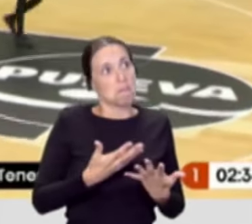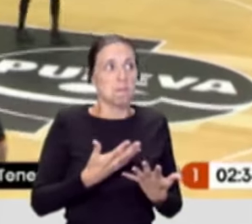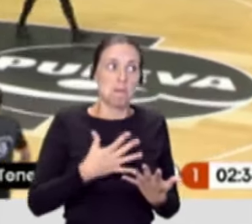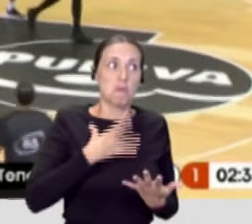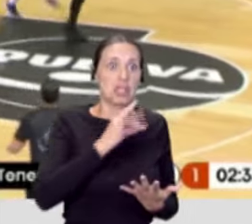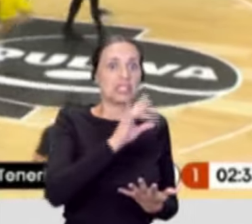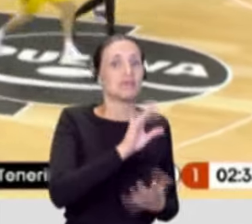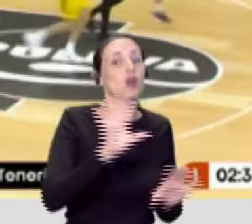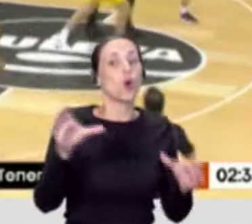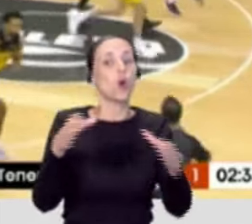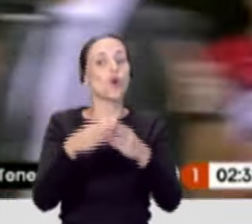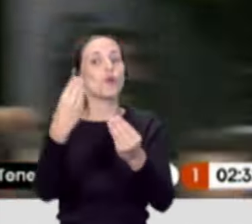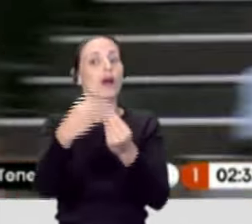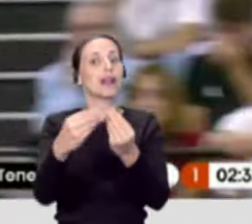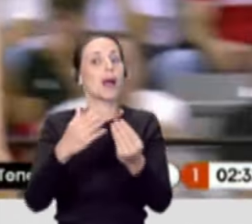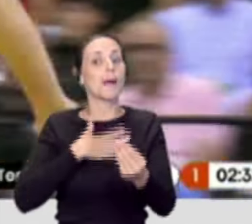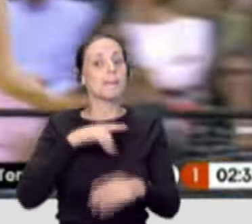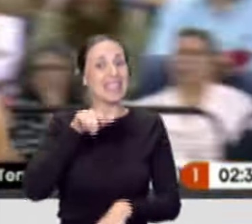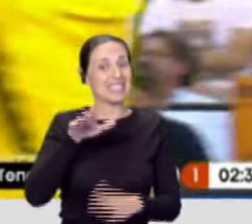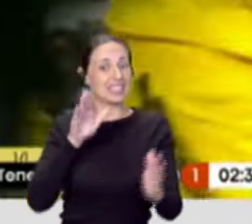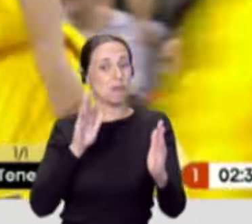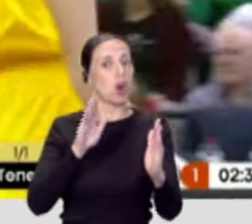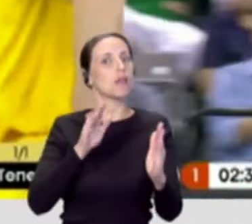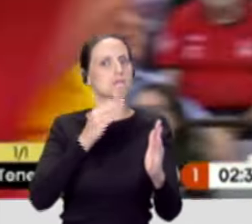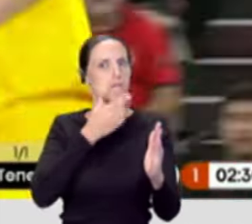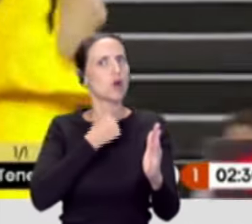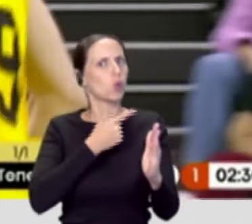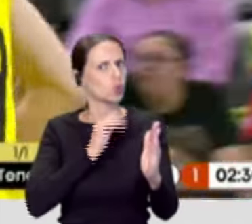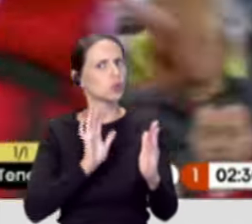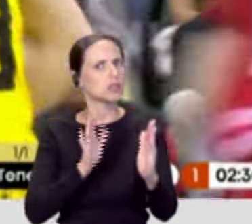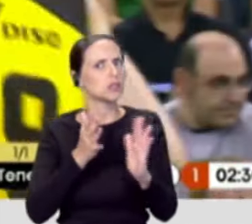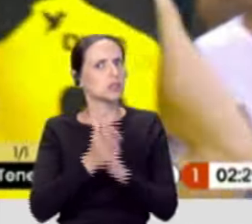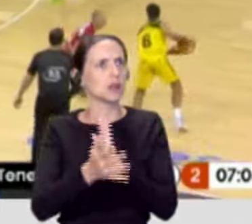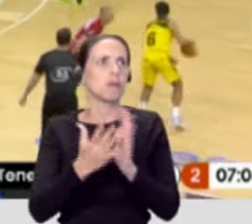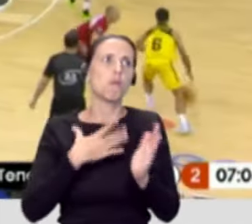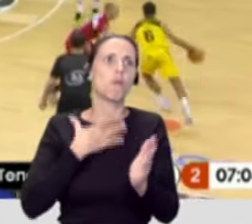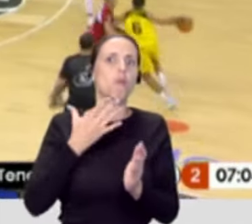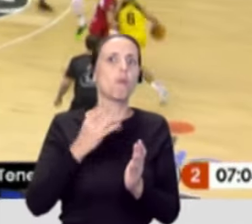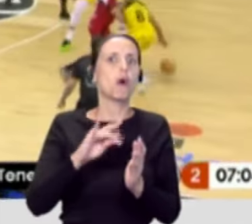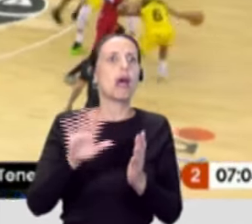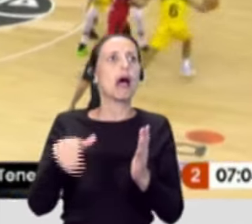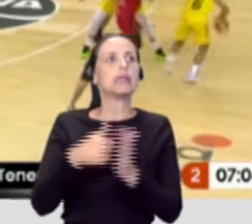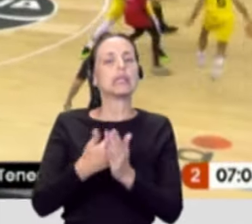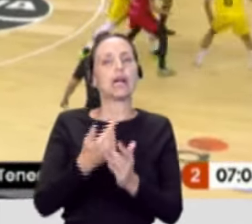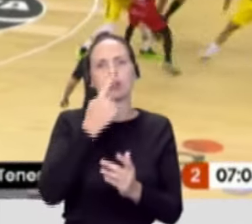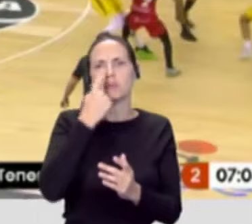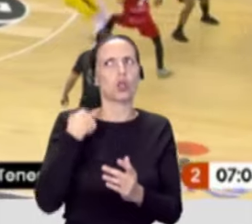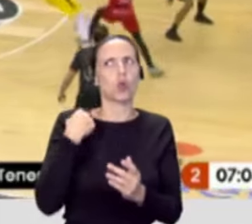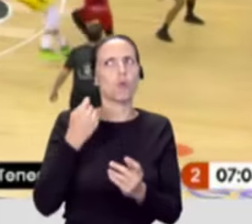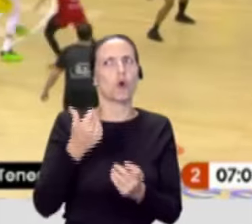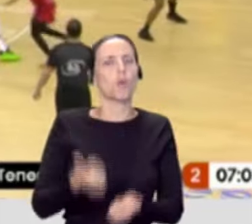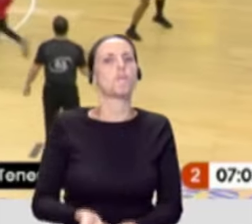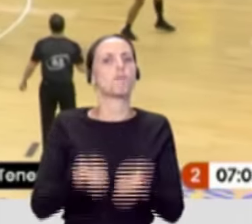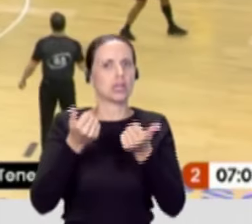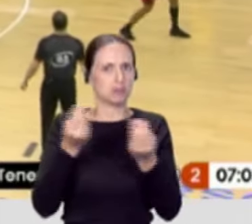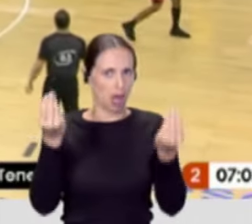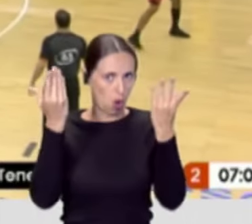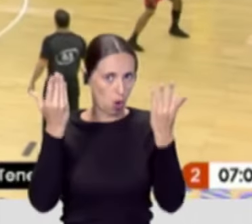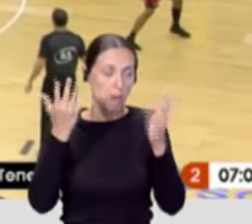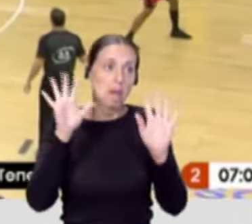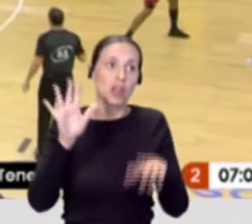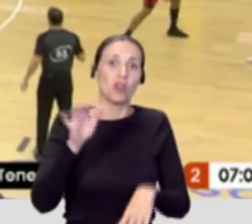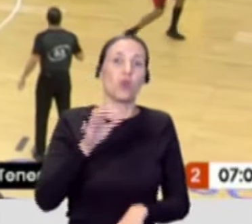del Granca esta temporada y creo que tienen potencial para, bueno, pues para estar un puntito más que el año anterior, pero yo creo que jugando en